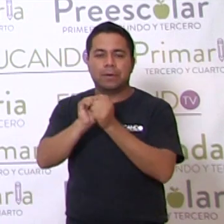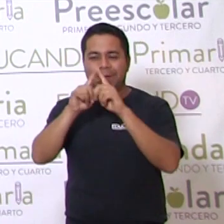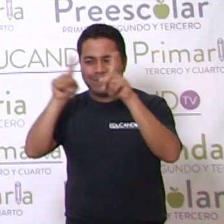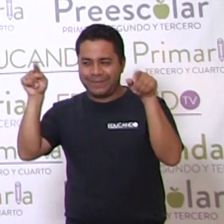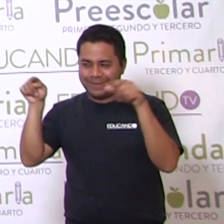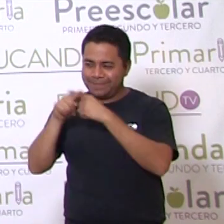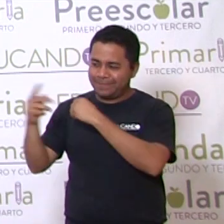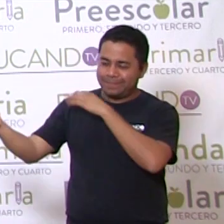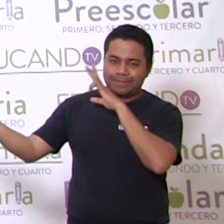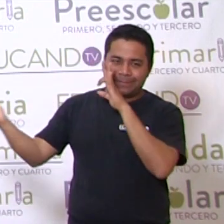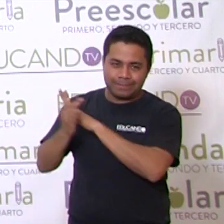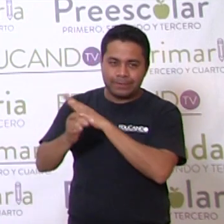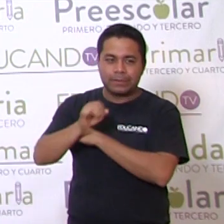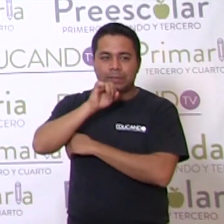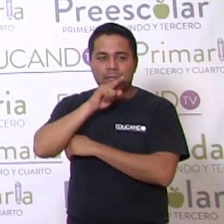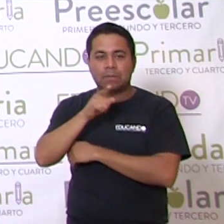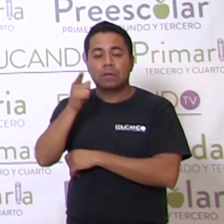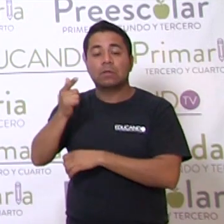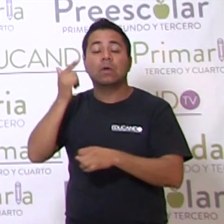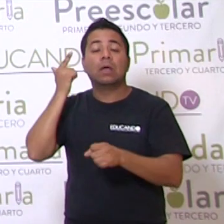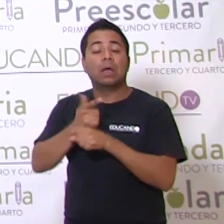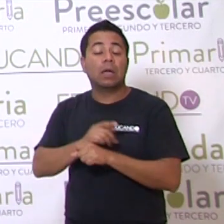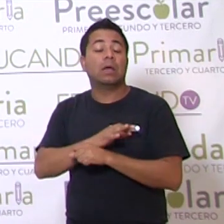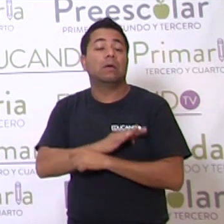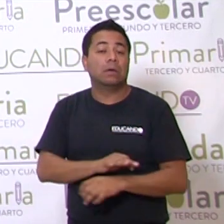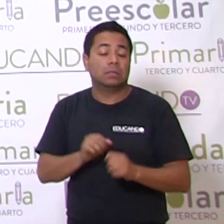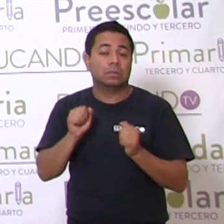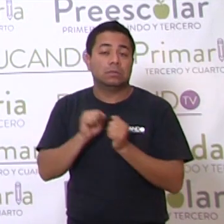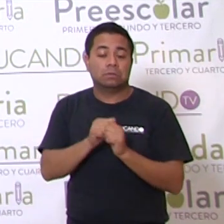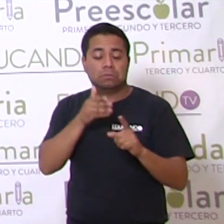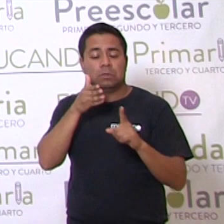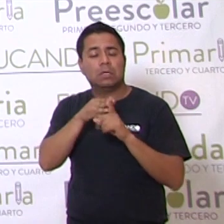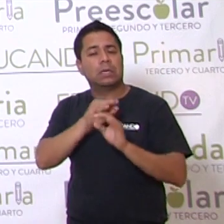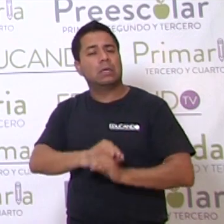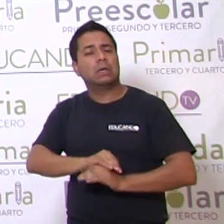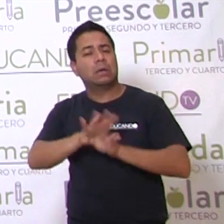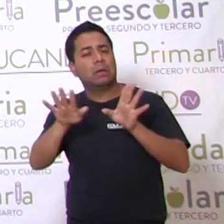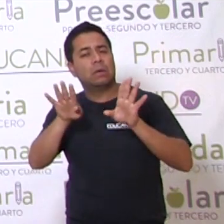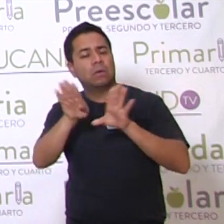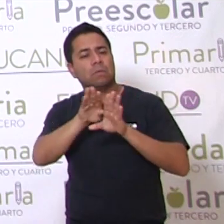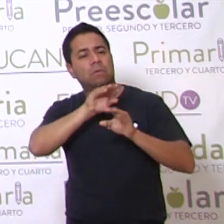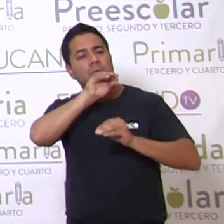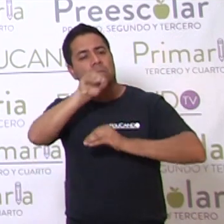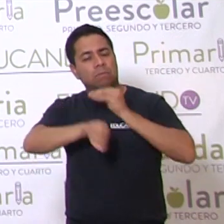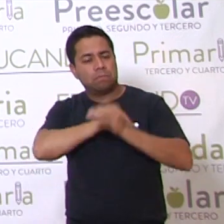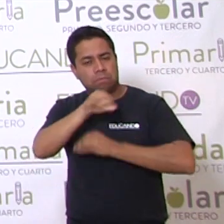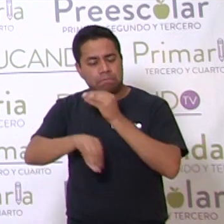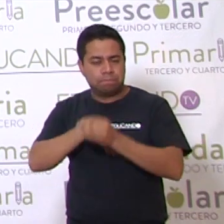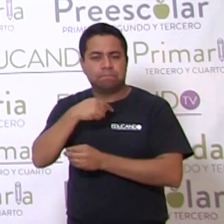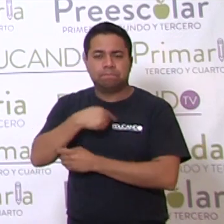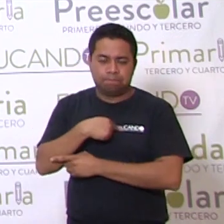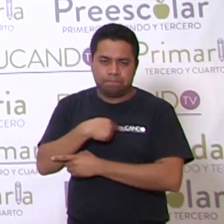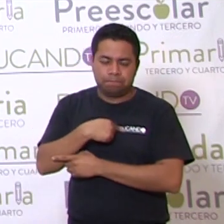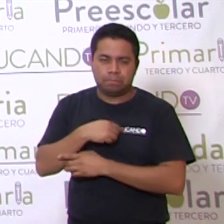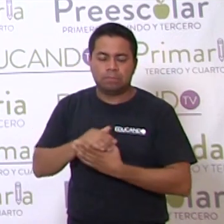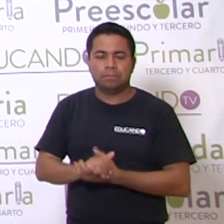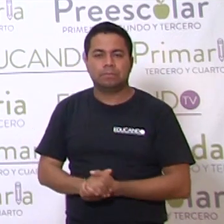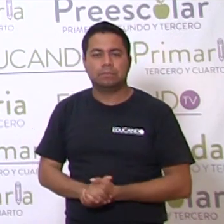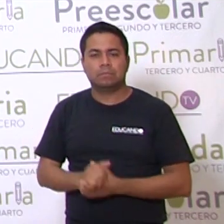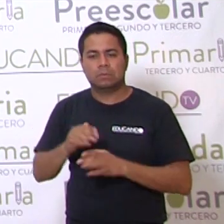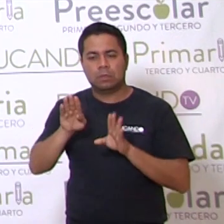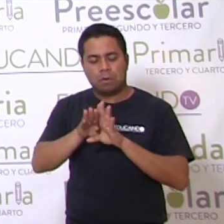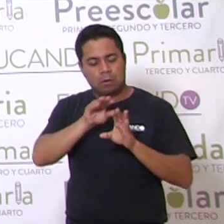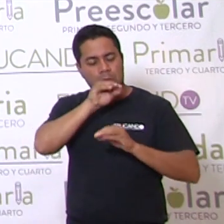pizarra y así también identificar de mejor forma cómo está constituido nuestra o cómo está